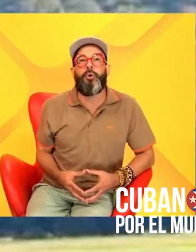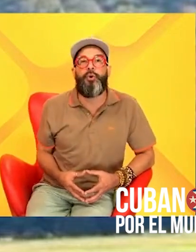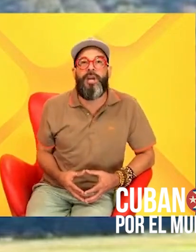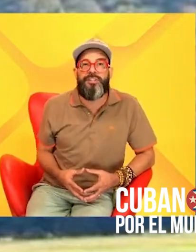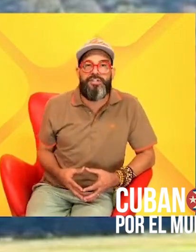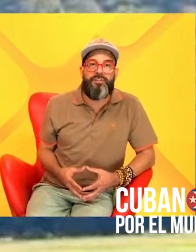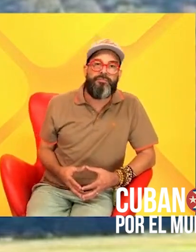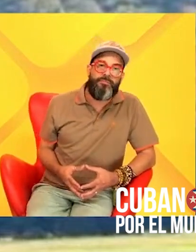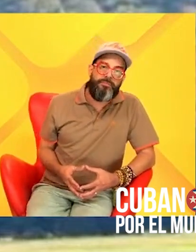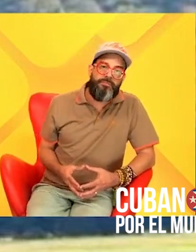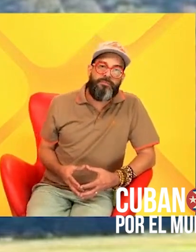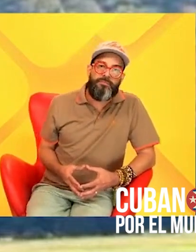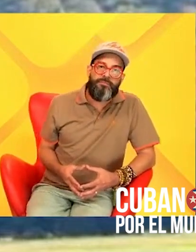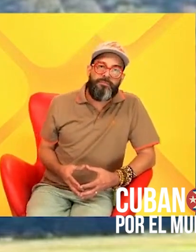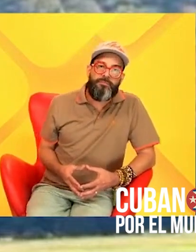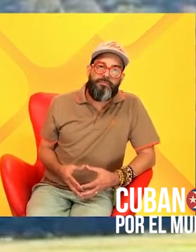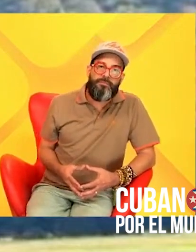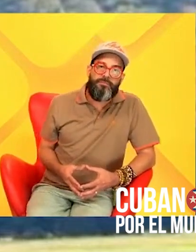que te prostituyas